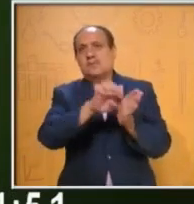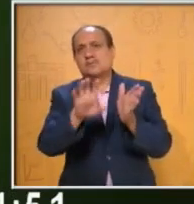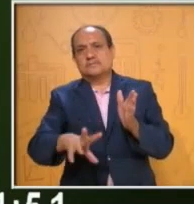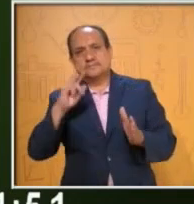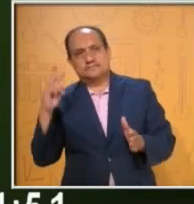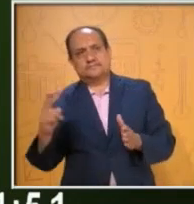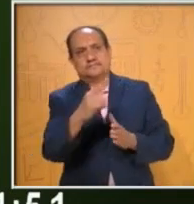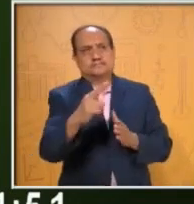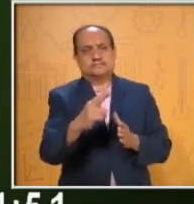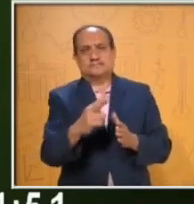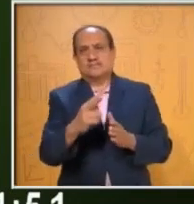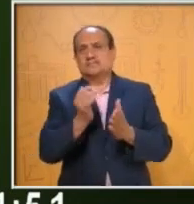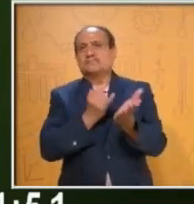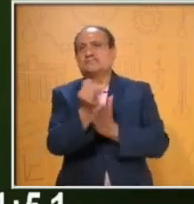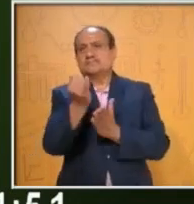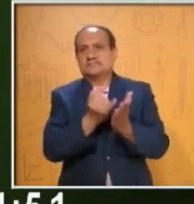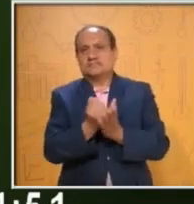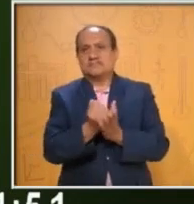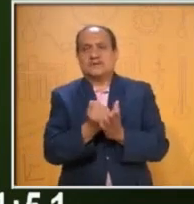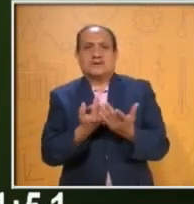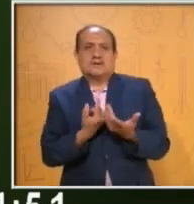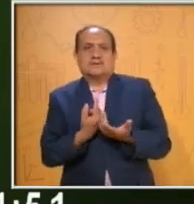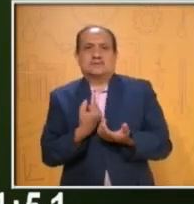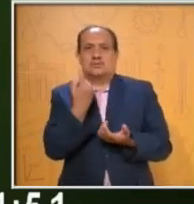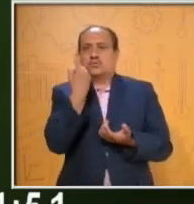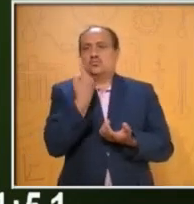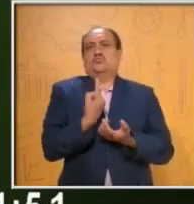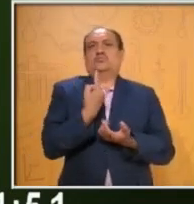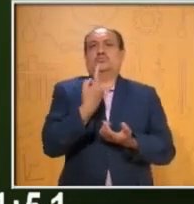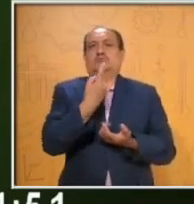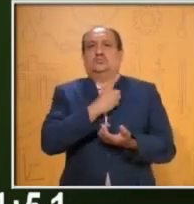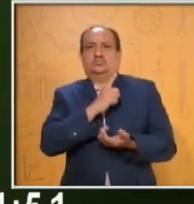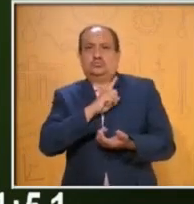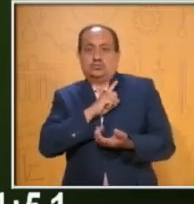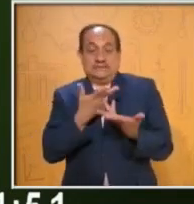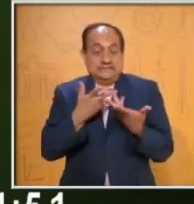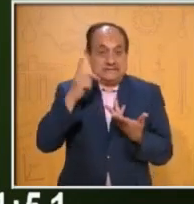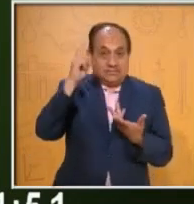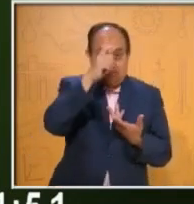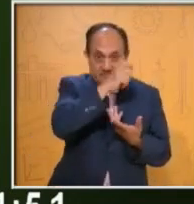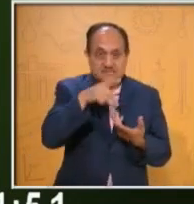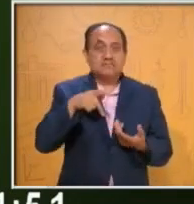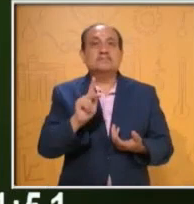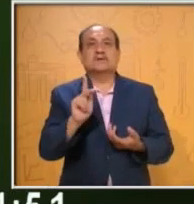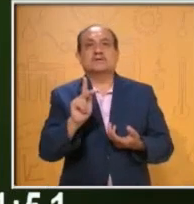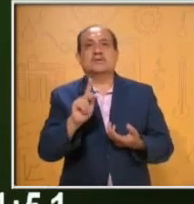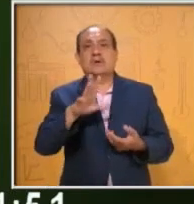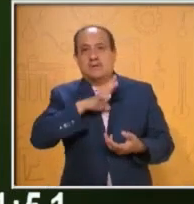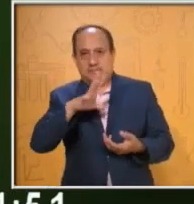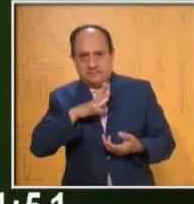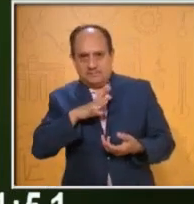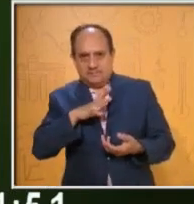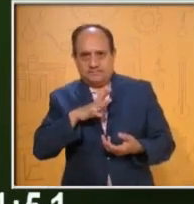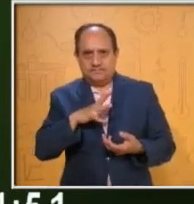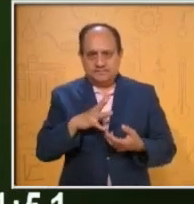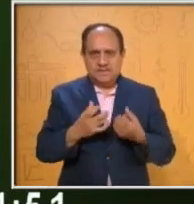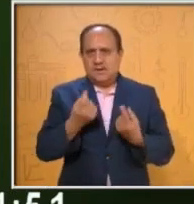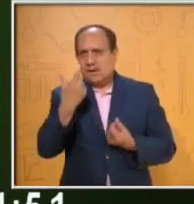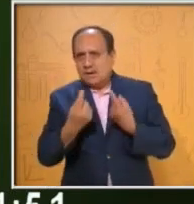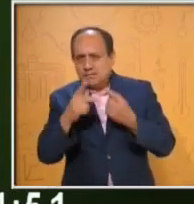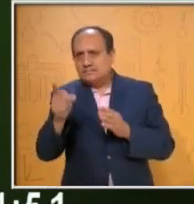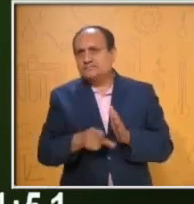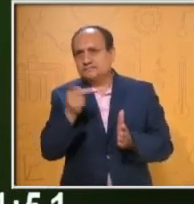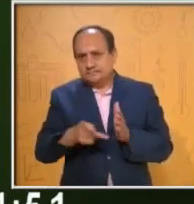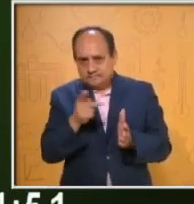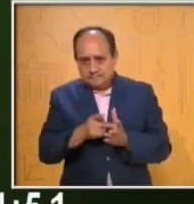ver, cuando tomar una decisión solo nos involucra a nosotros no es tan fácil. Sin embargo, existen otras